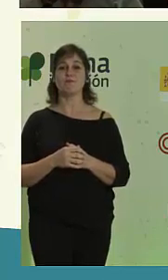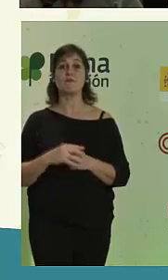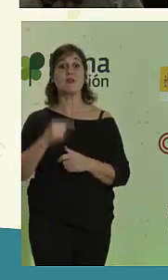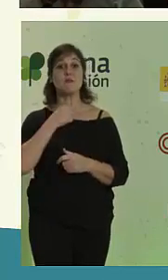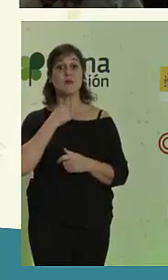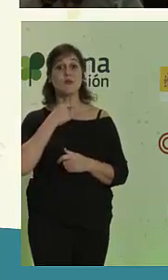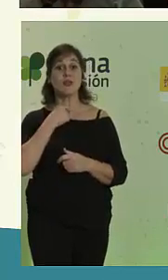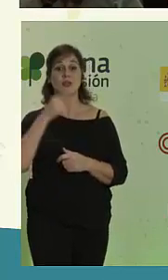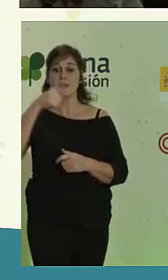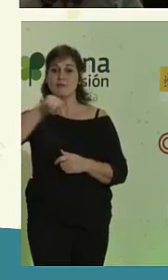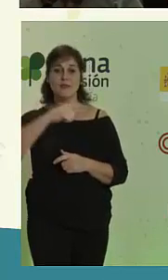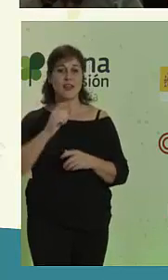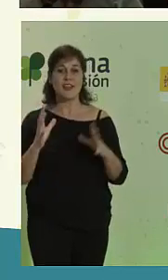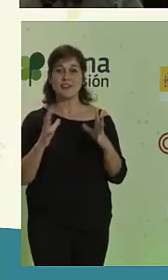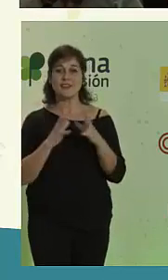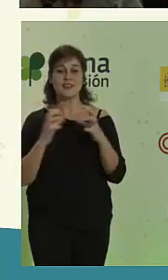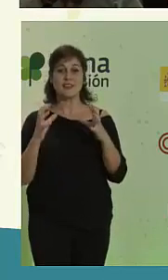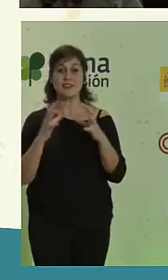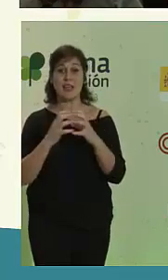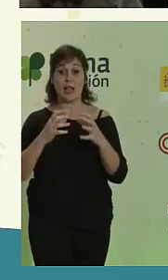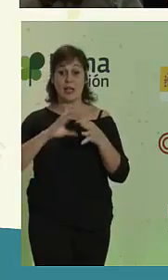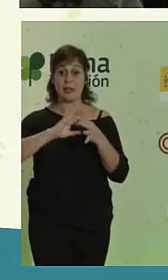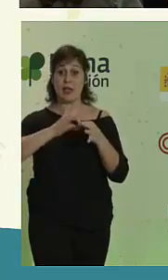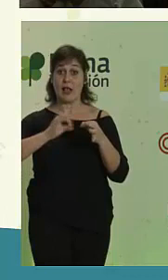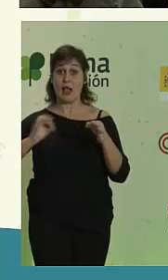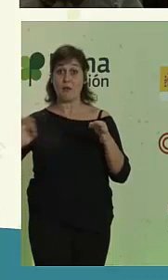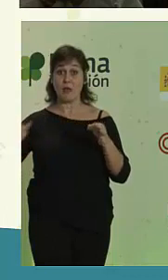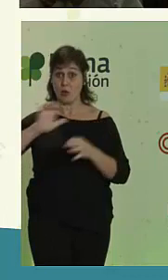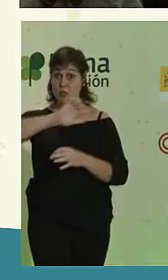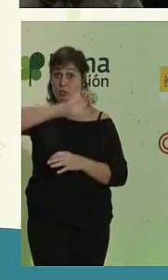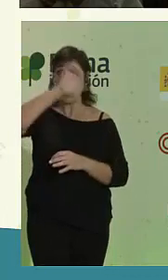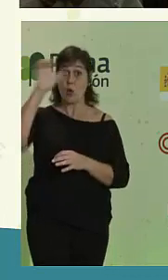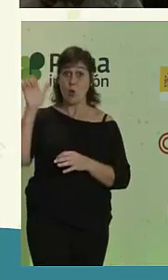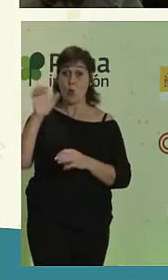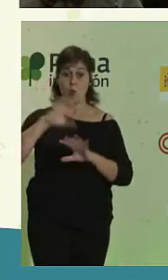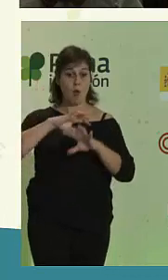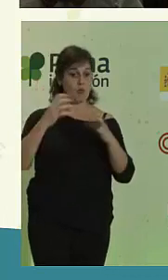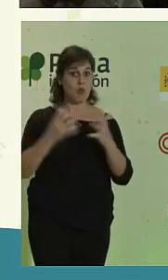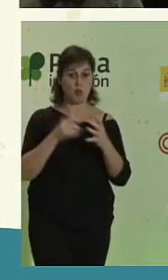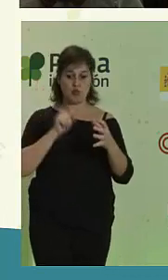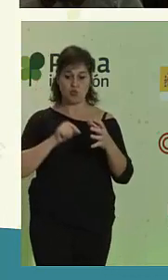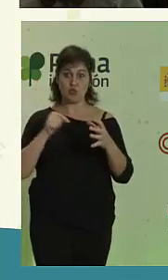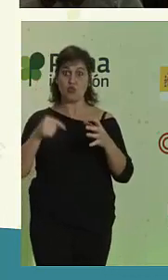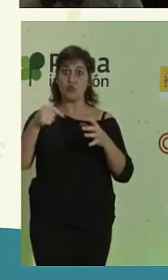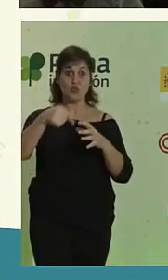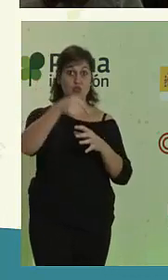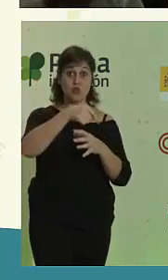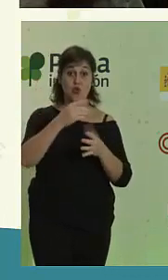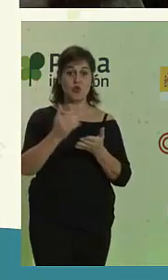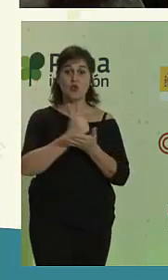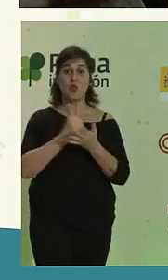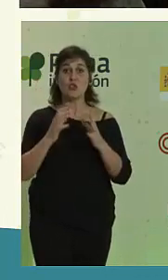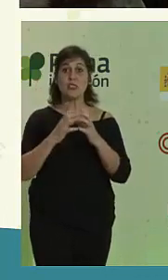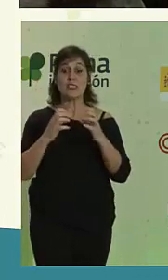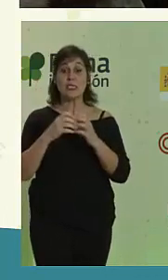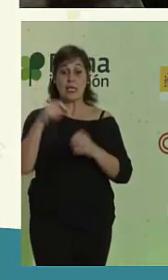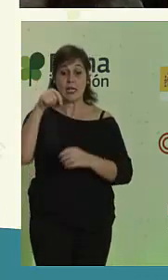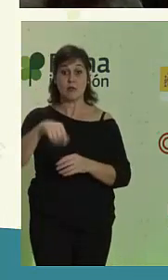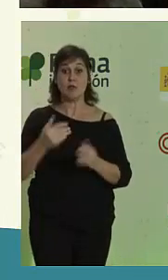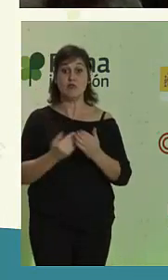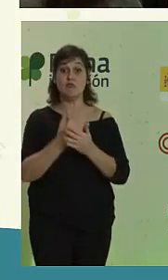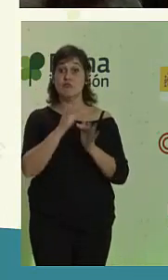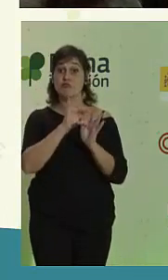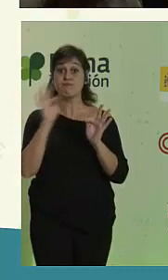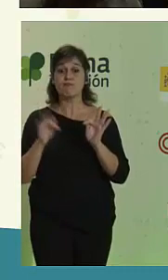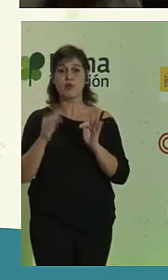me gustaría desearles a todos nuestros amigos en Europa y en todo el mundo que esta sea una